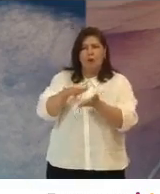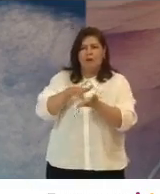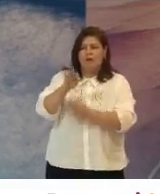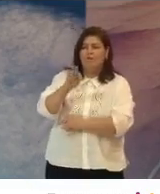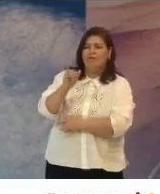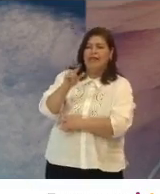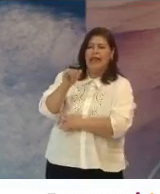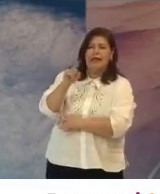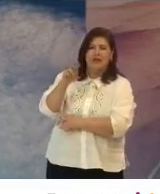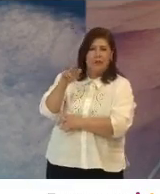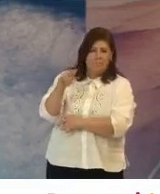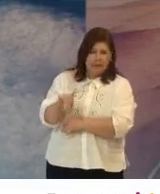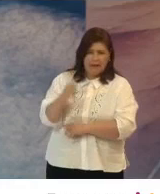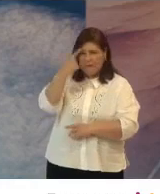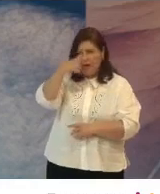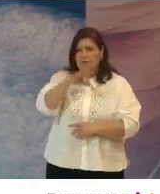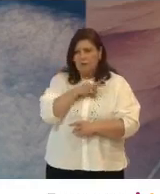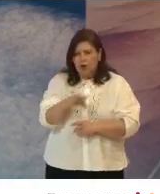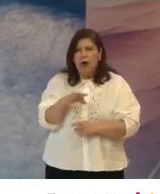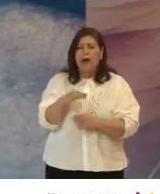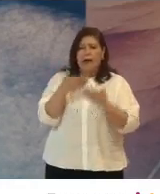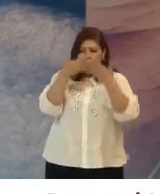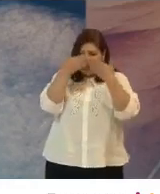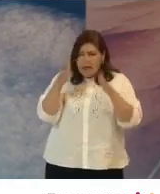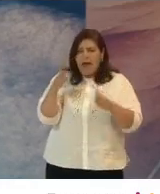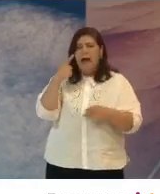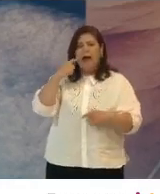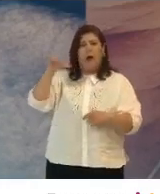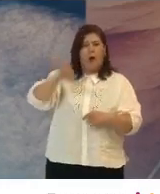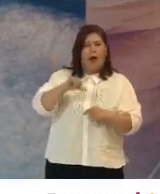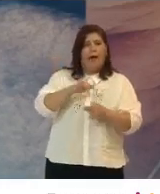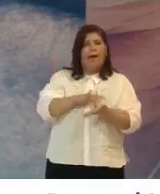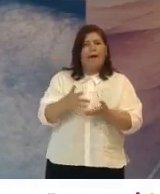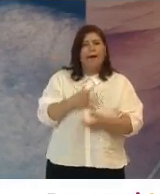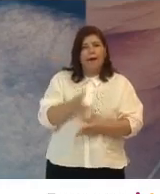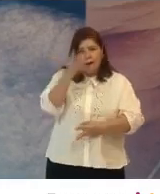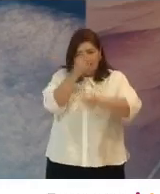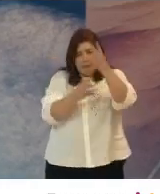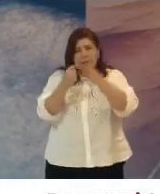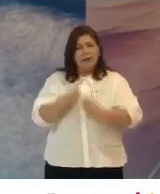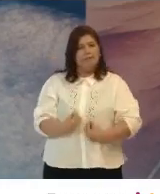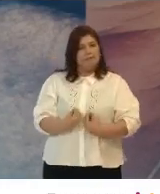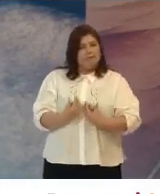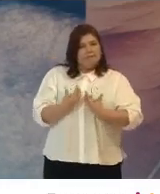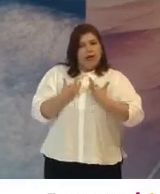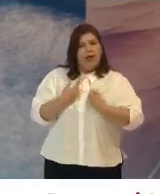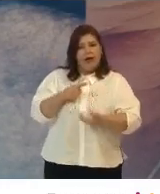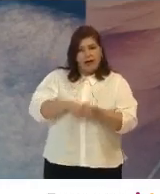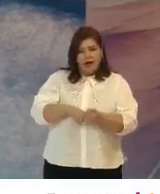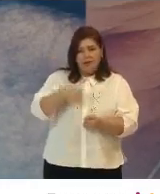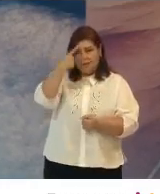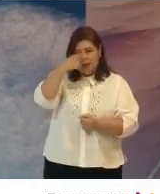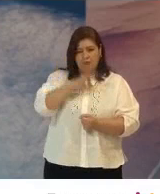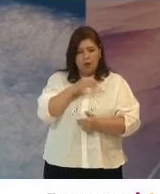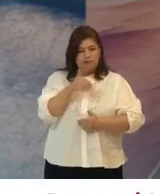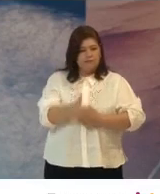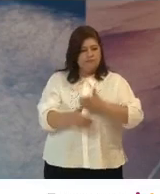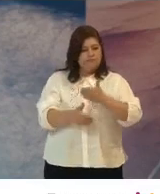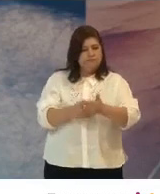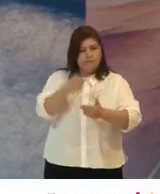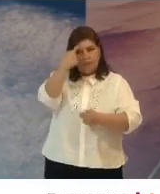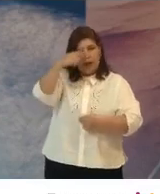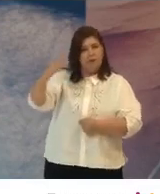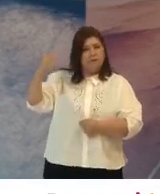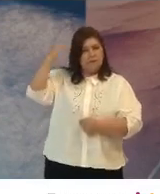abriendo camino para que hoy estemos aquí aprendiendo, inspirándonos y pavimentando el piso para el liderazgo